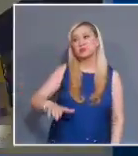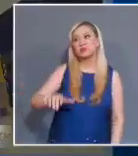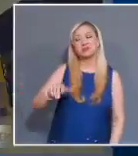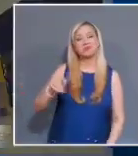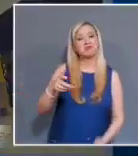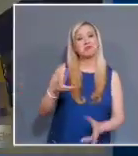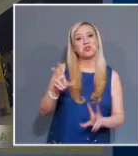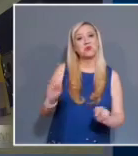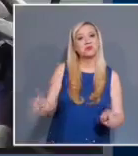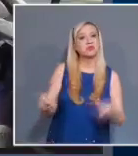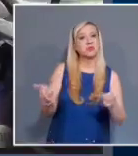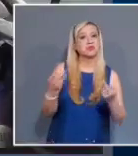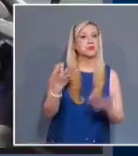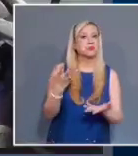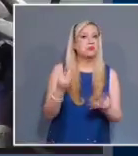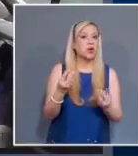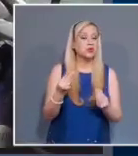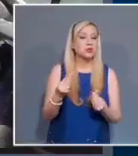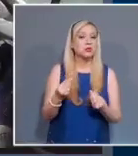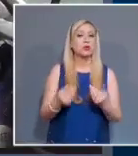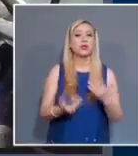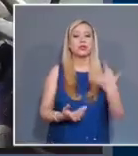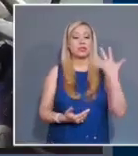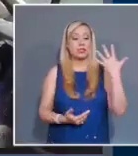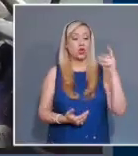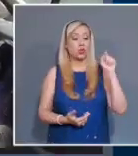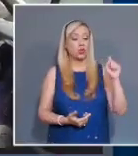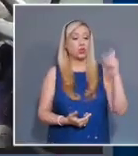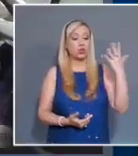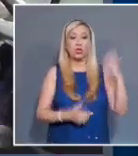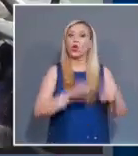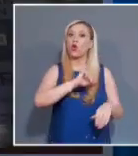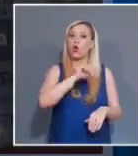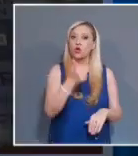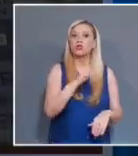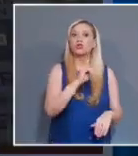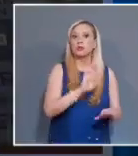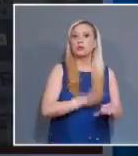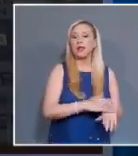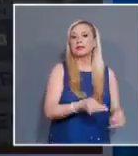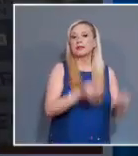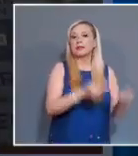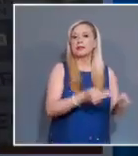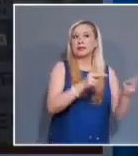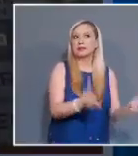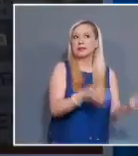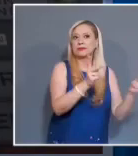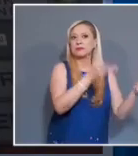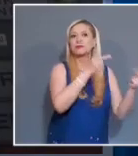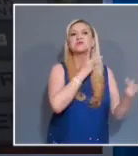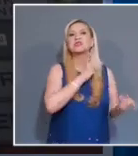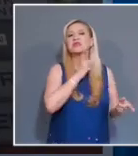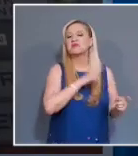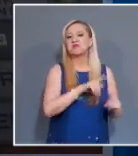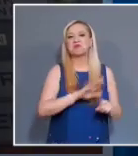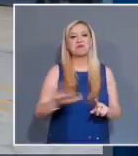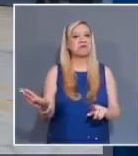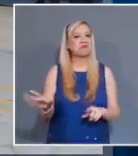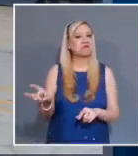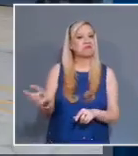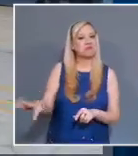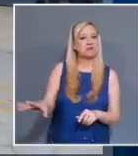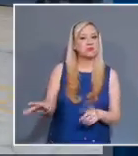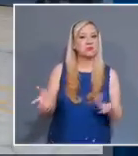petroleras crecieron 5.5%. Las importaciones se desaceleraron al pasar de 4.1% en febrero a